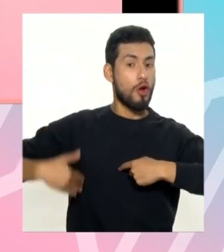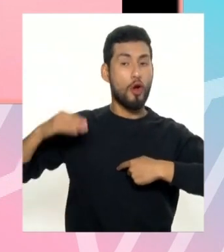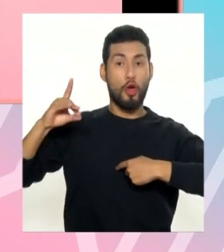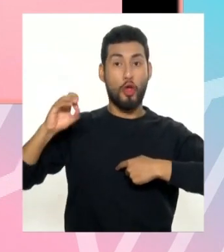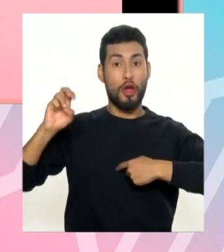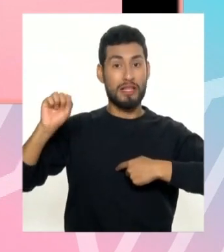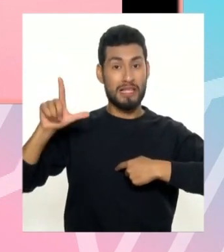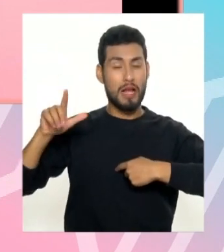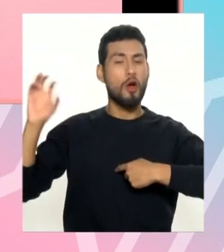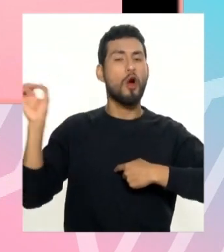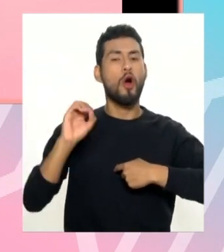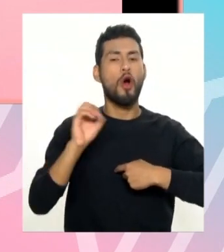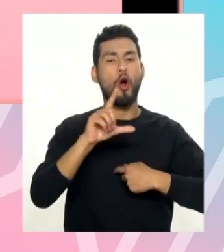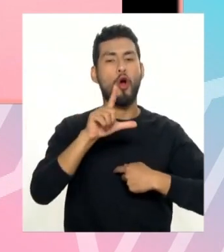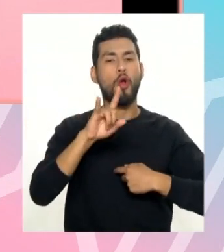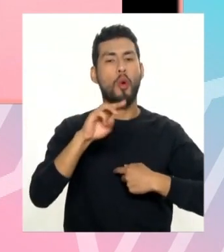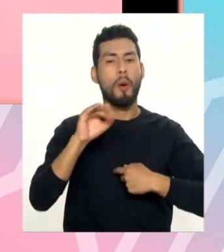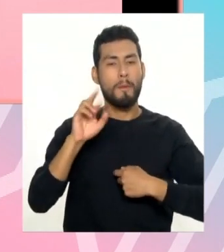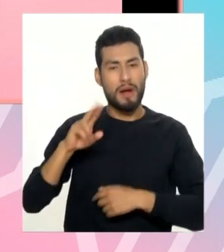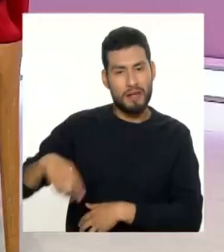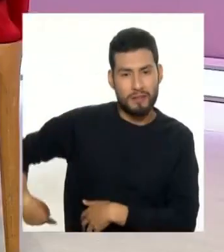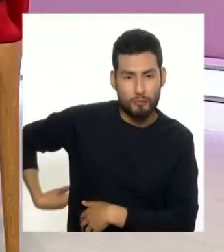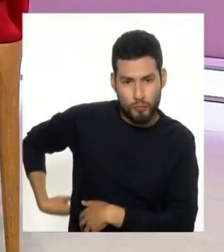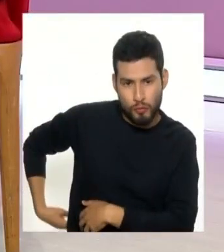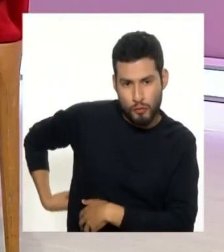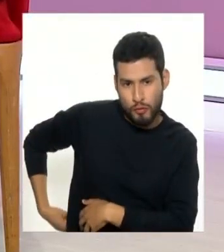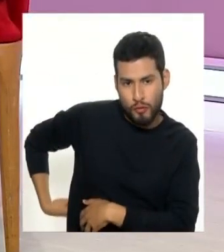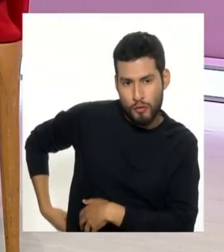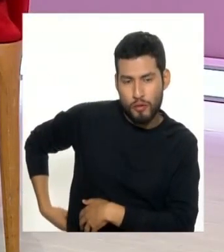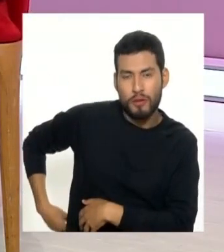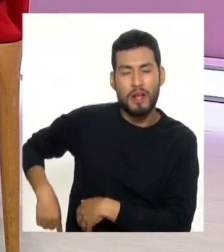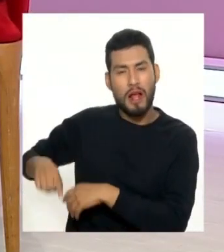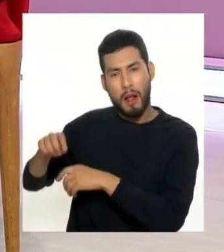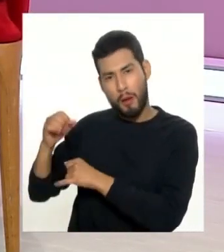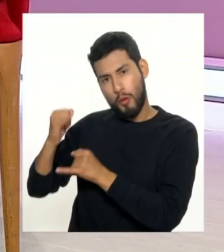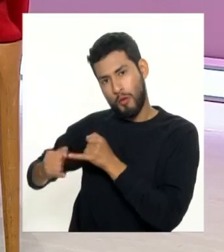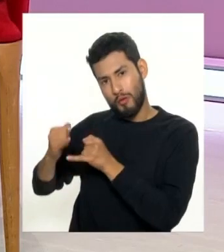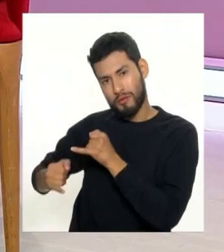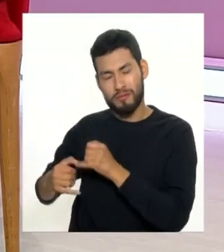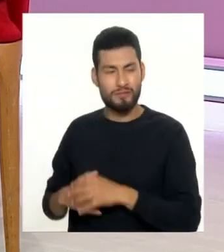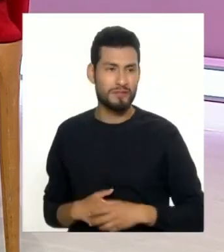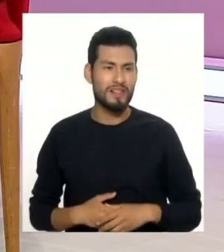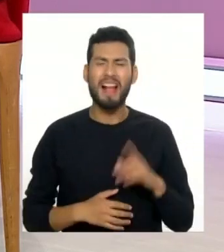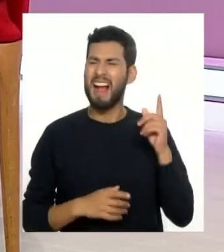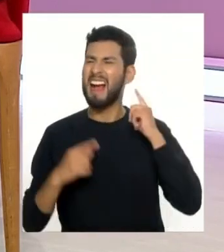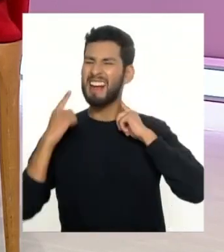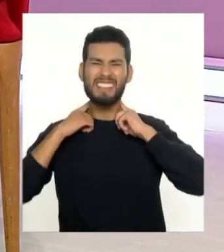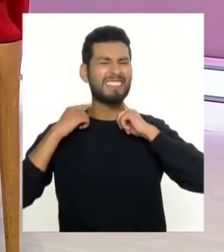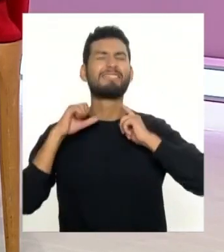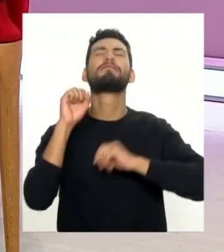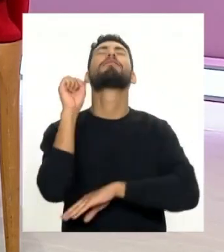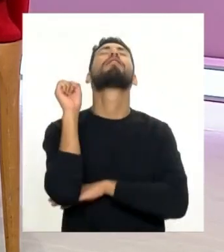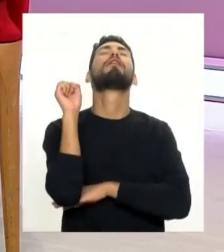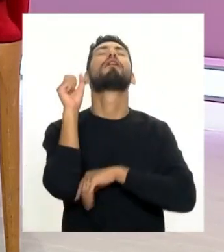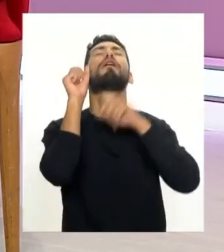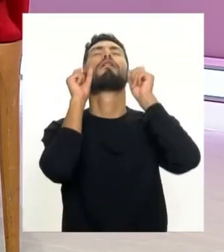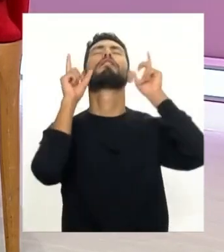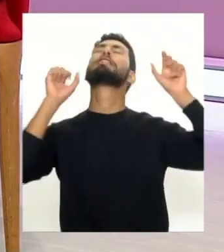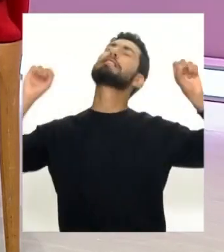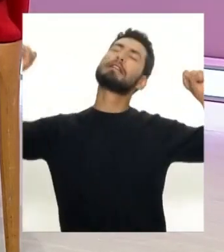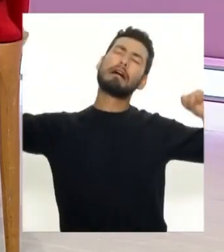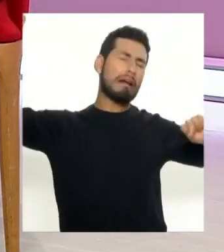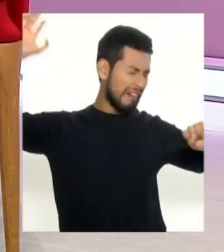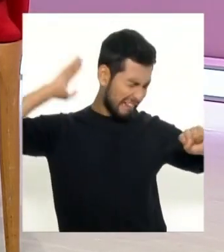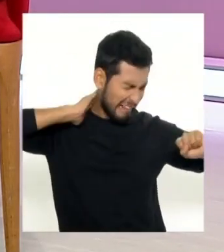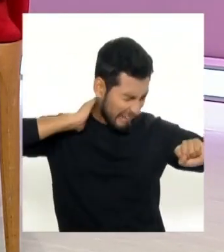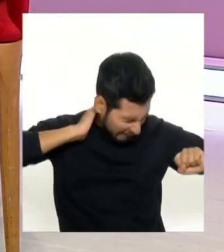lumbar llamado lumbalgia. Pero muchas personas tenemos dolor de espalda, dolor cervical, todo el día nos levantamos tullidos y me duele el día. Y